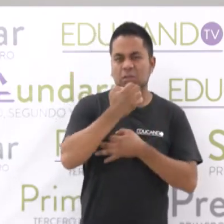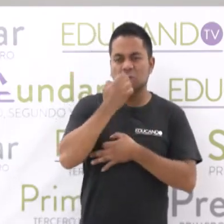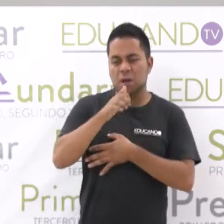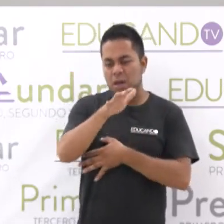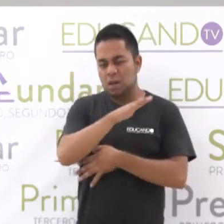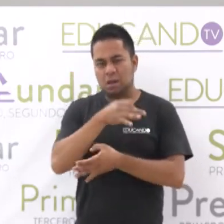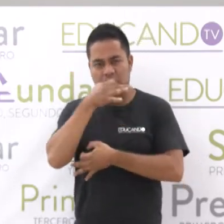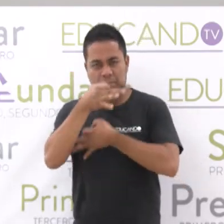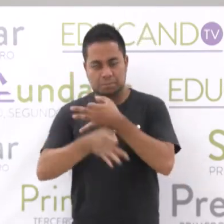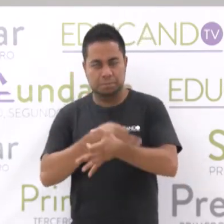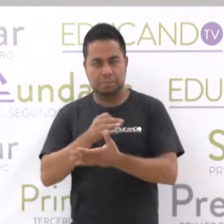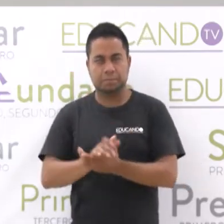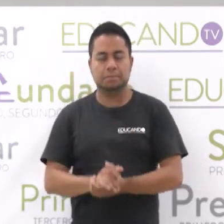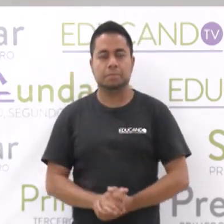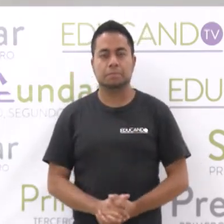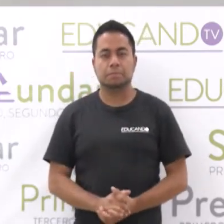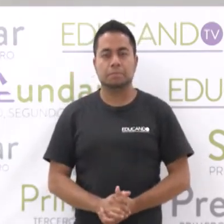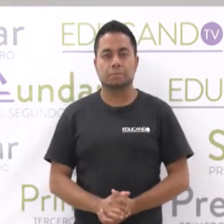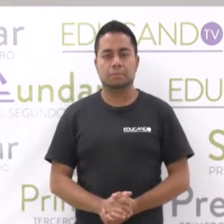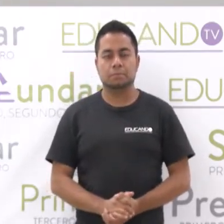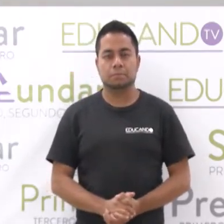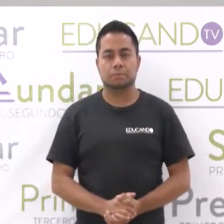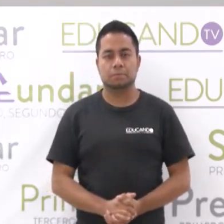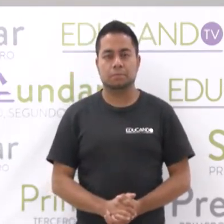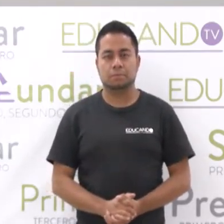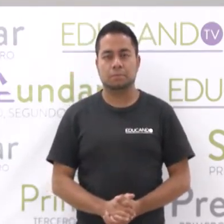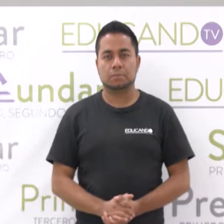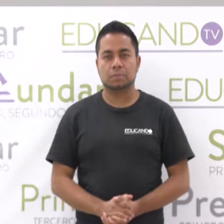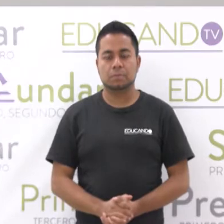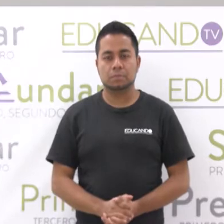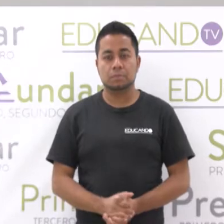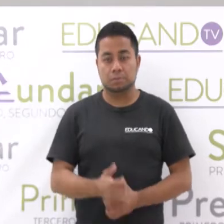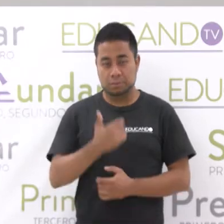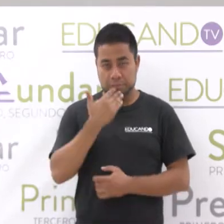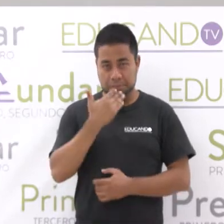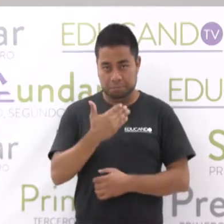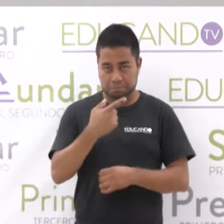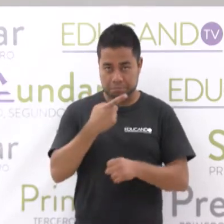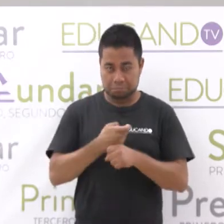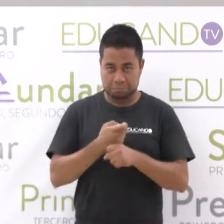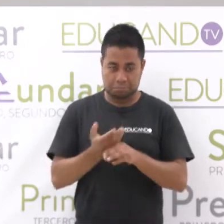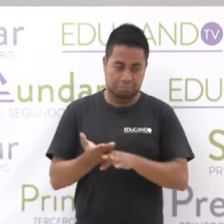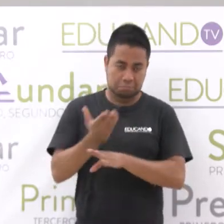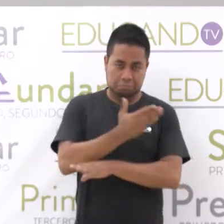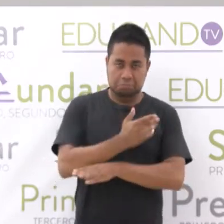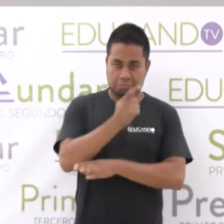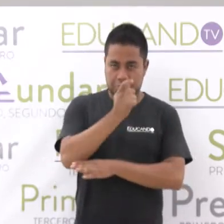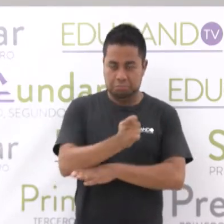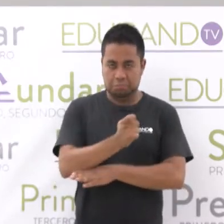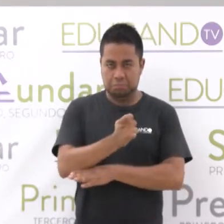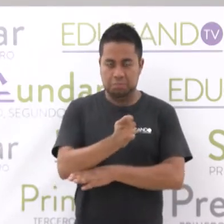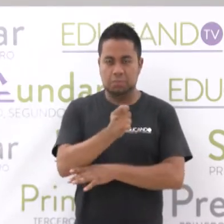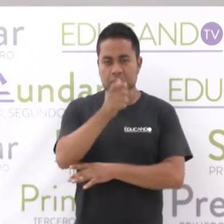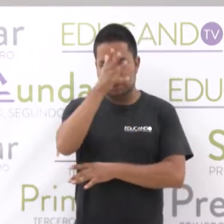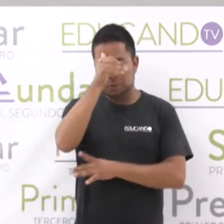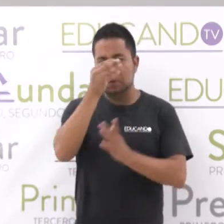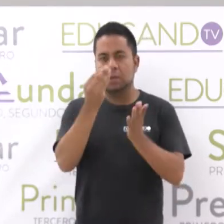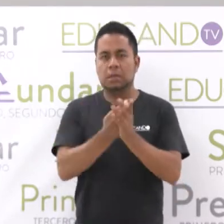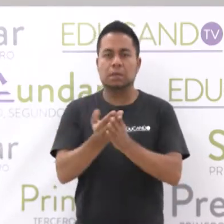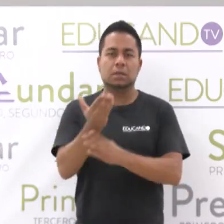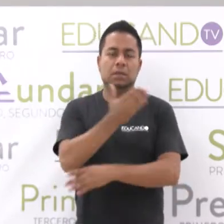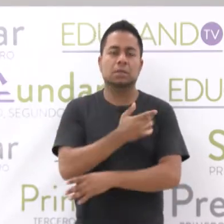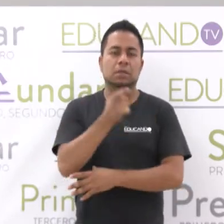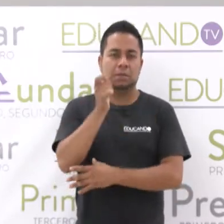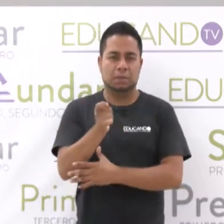escolar. Y bien, vamos a empezar recapitulando. ¿Qué recuerdan de la sesión